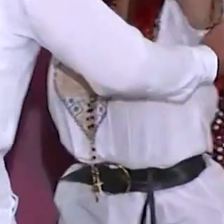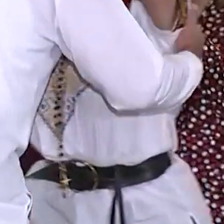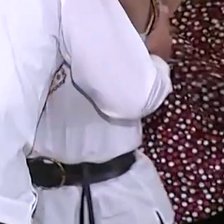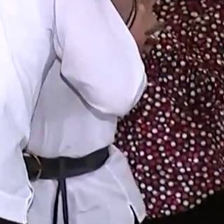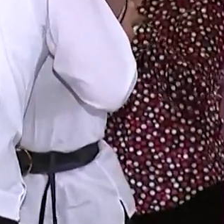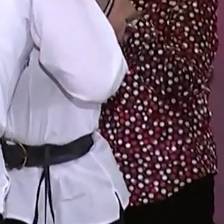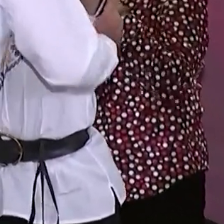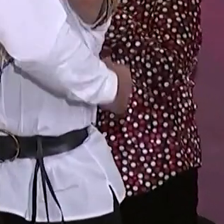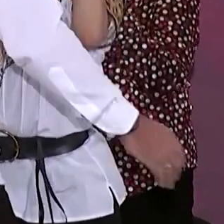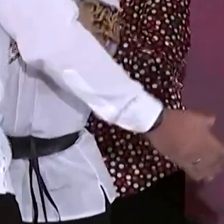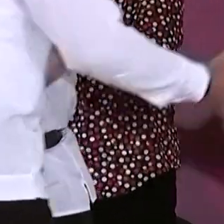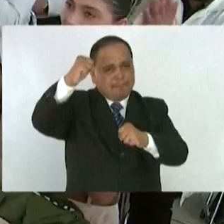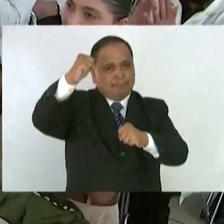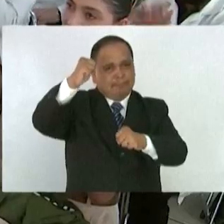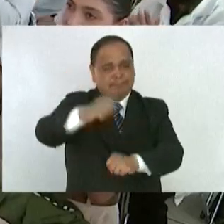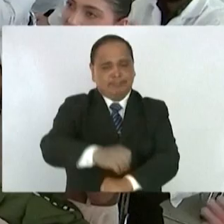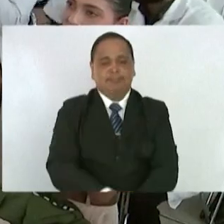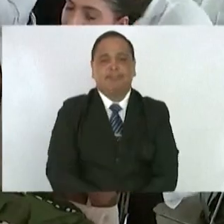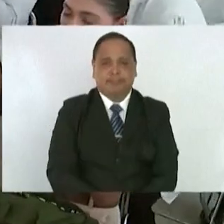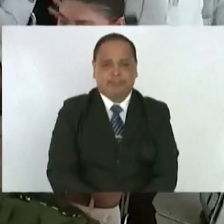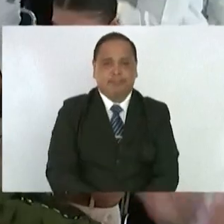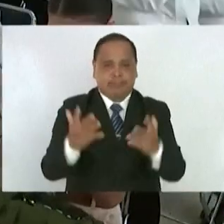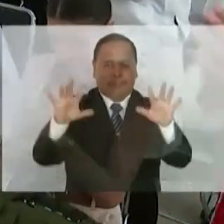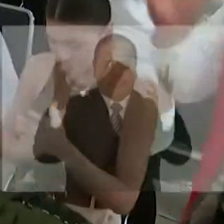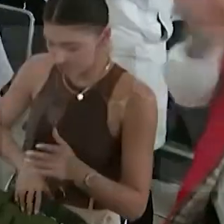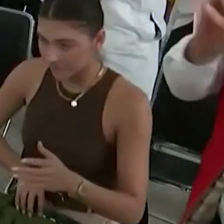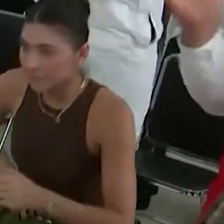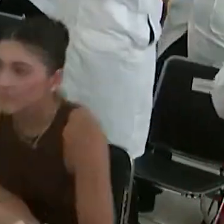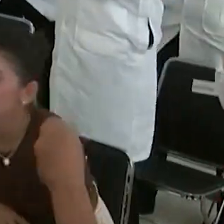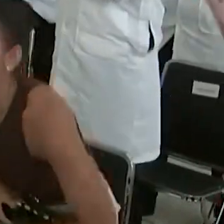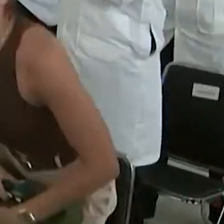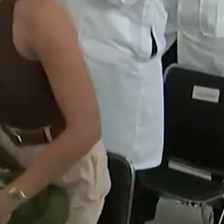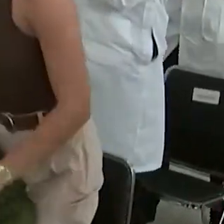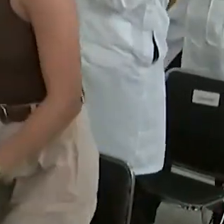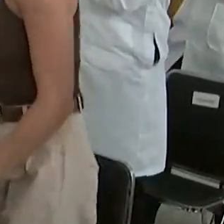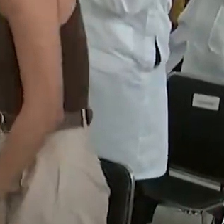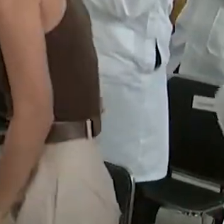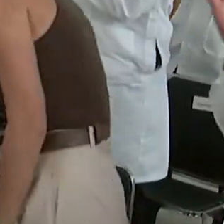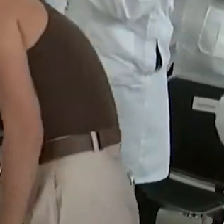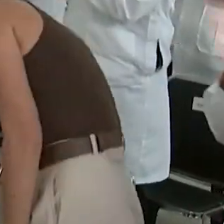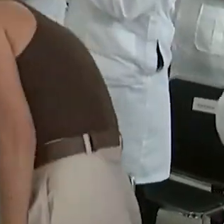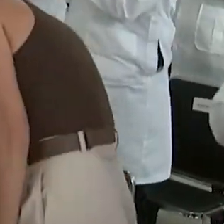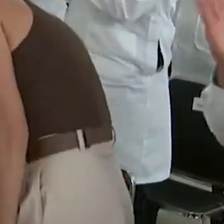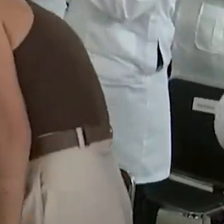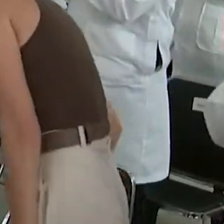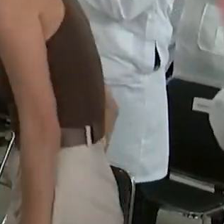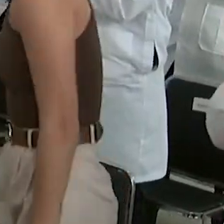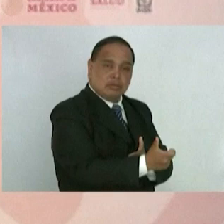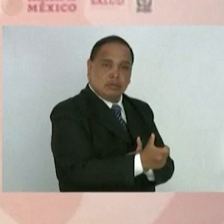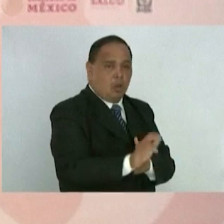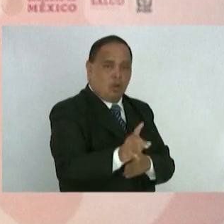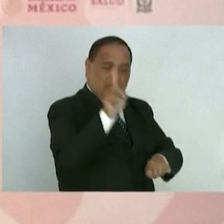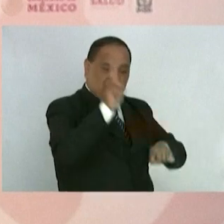covid-19 México recibió una brigada de casi 600 médicos cubanos para reforzar los servicios de salud públicos y recientemente